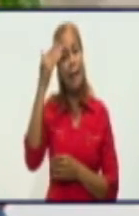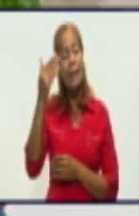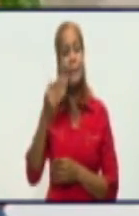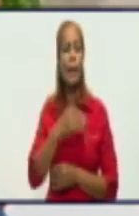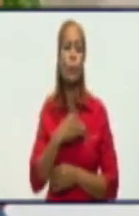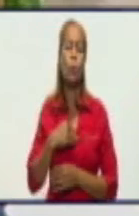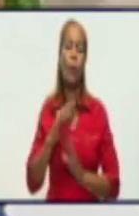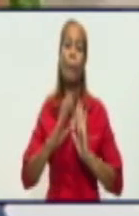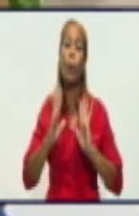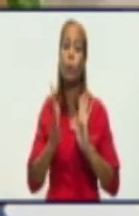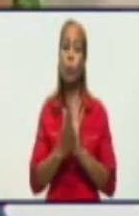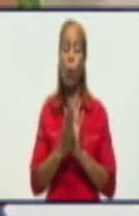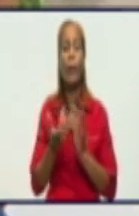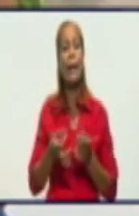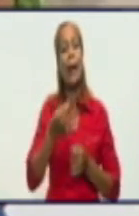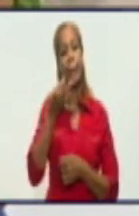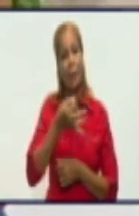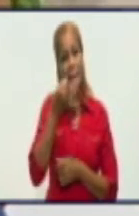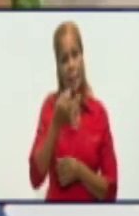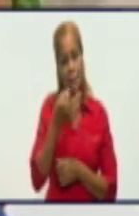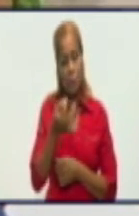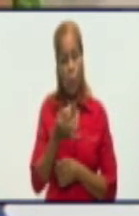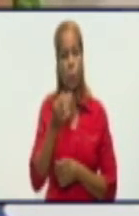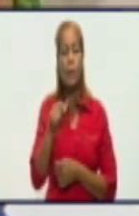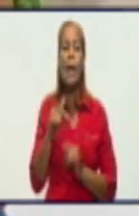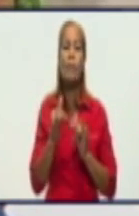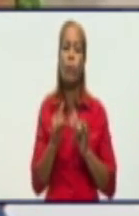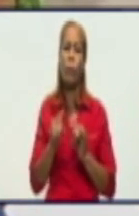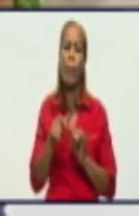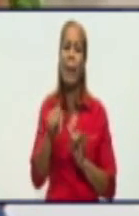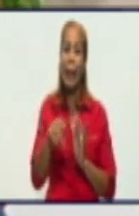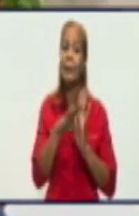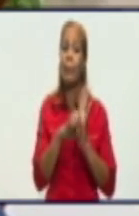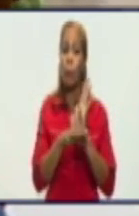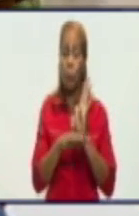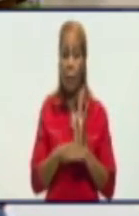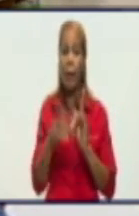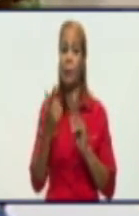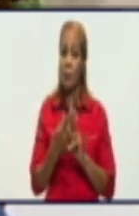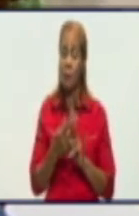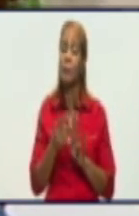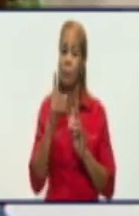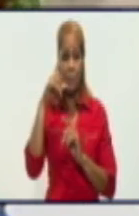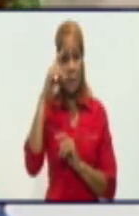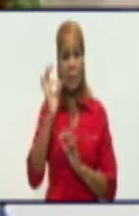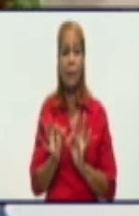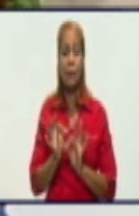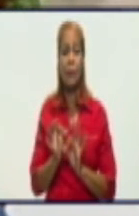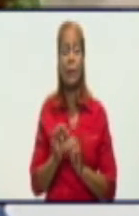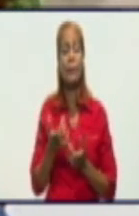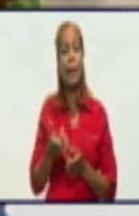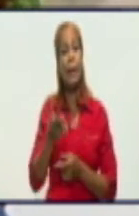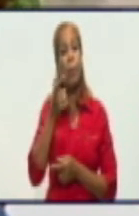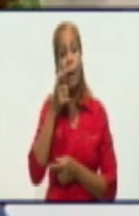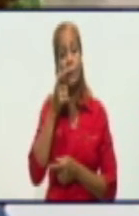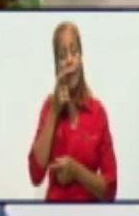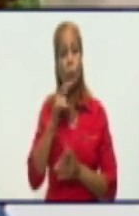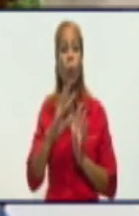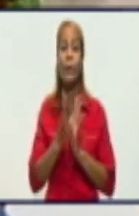Toda esta información que nos acaba de ofrecer, y por supuesto estaremos al tanto de estos pacientes que se